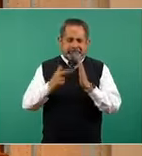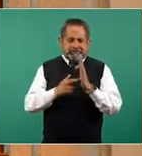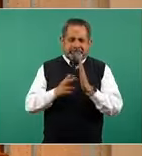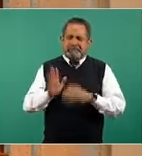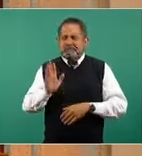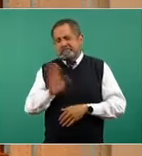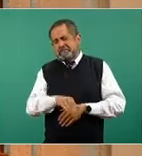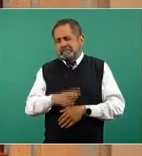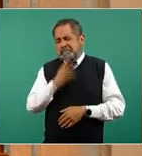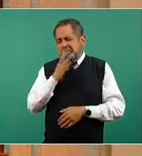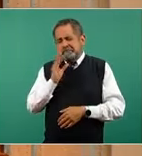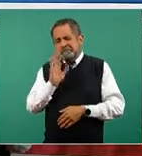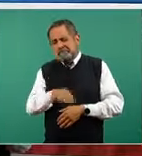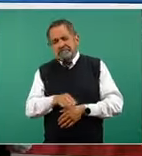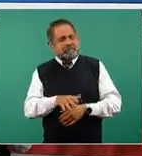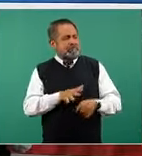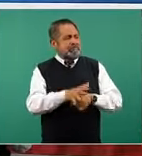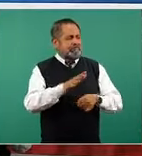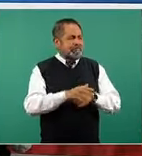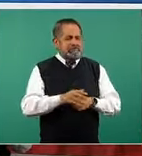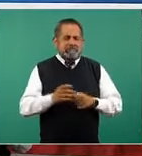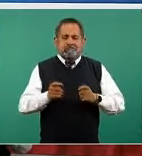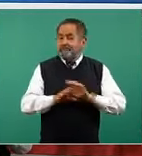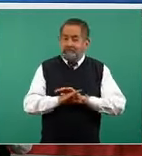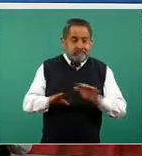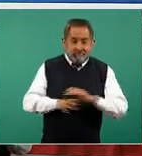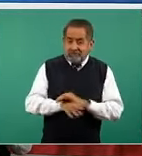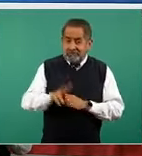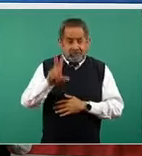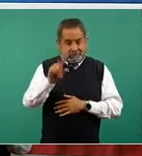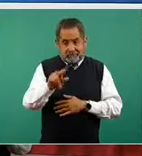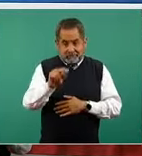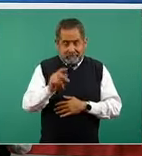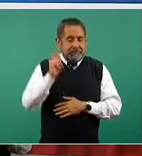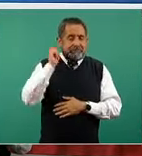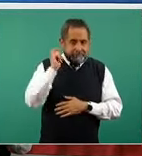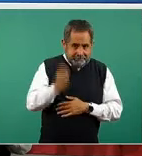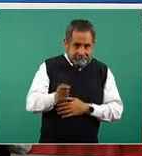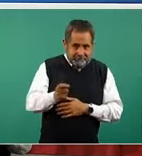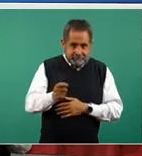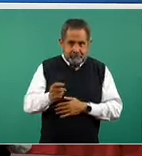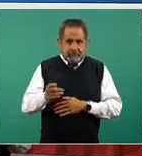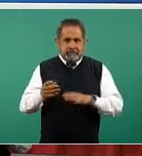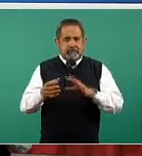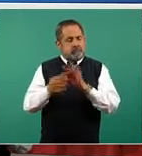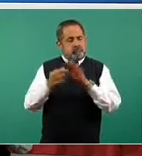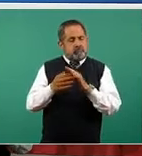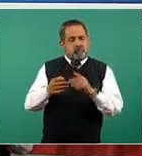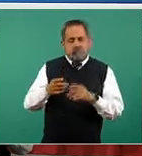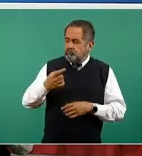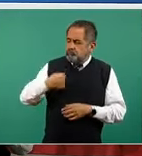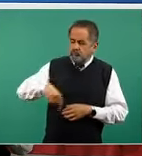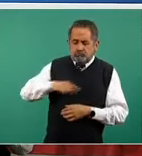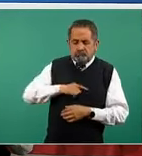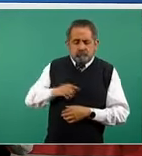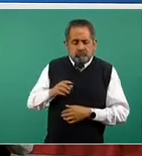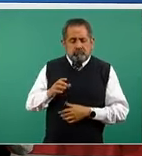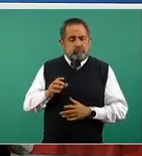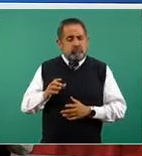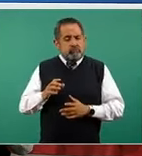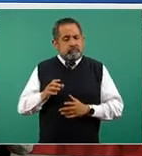pensamos que ya la epidemia está controlada, no, la epidemia en algún momento tiene este comportamiento y podría estar controlada